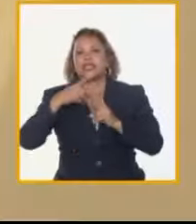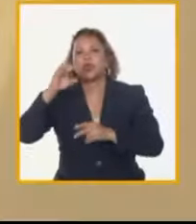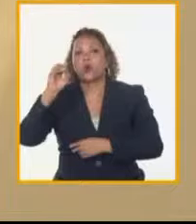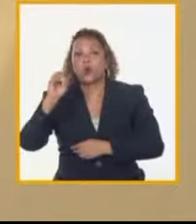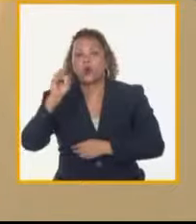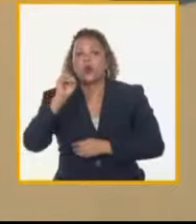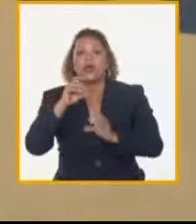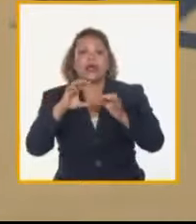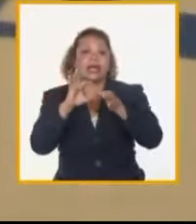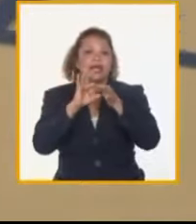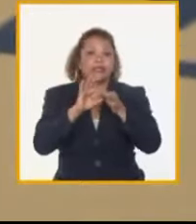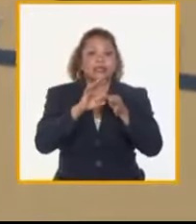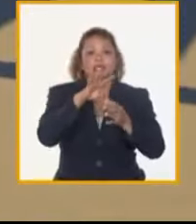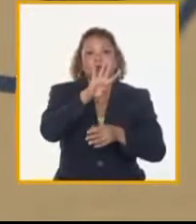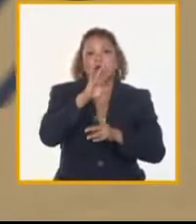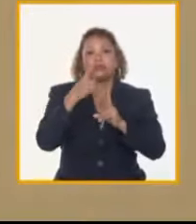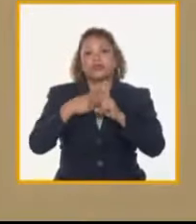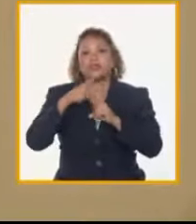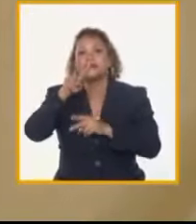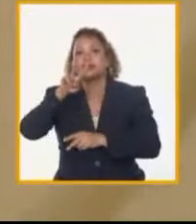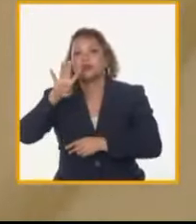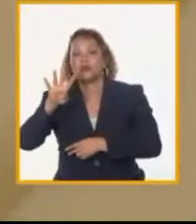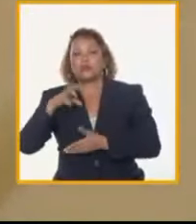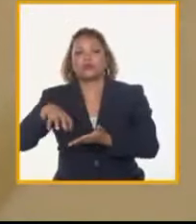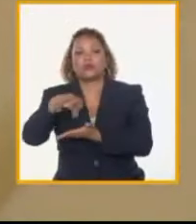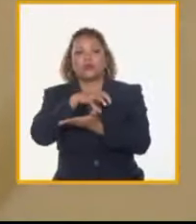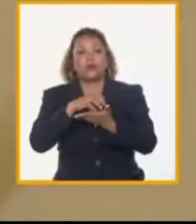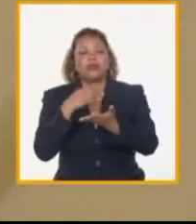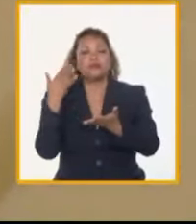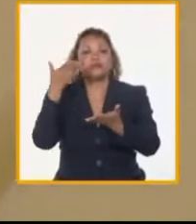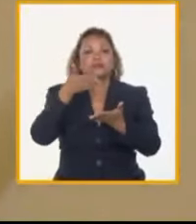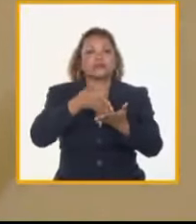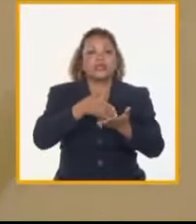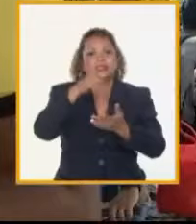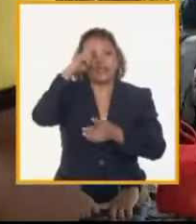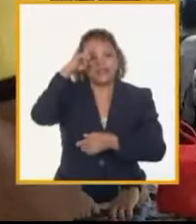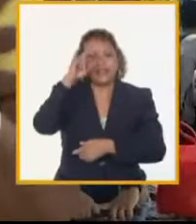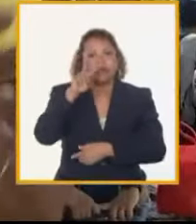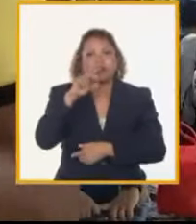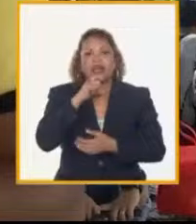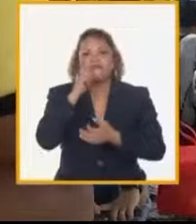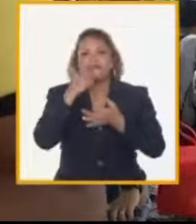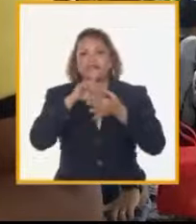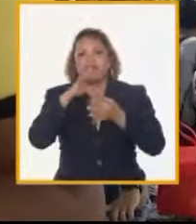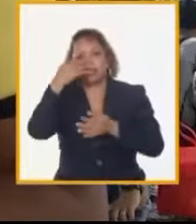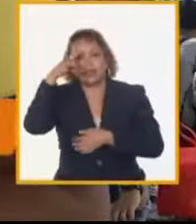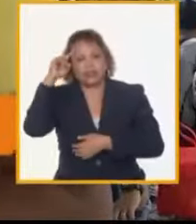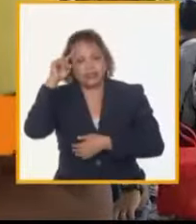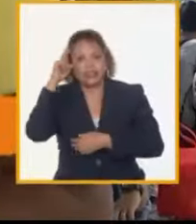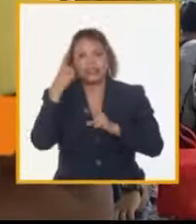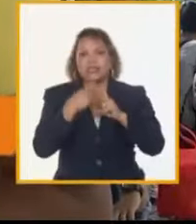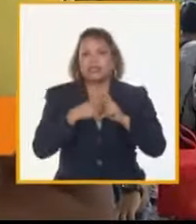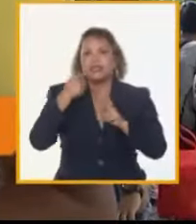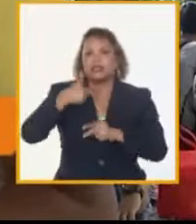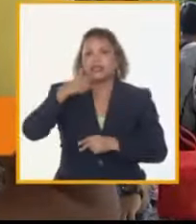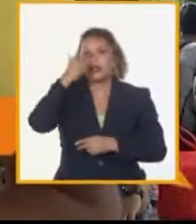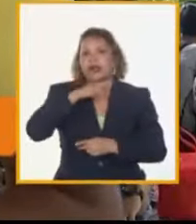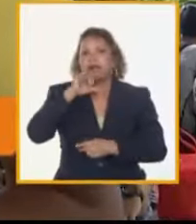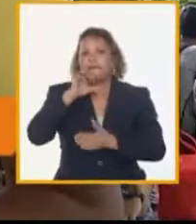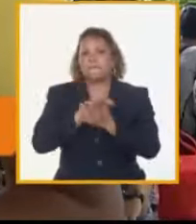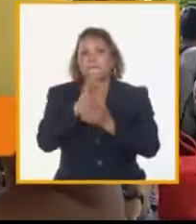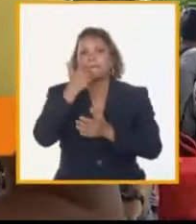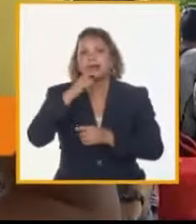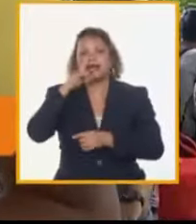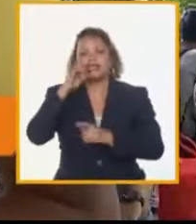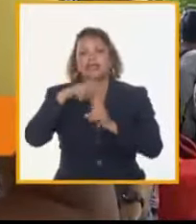4 y 24 con destino a Santiago de Las Vegas y Jaimanitas. Mi flota es de 20